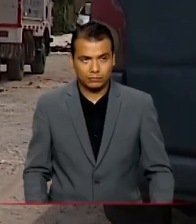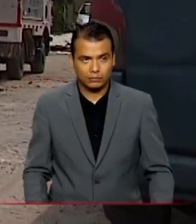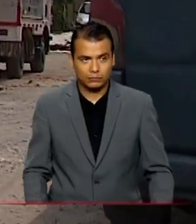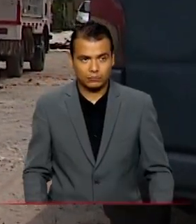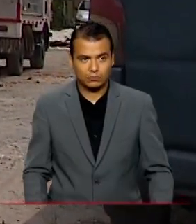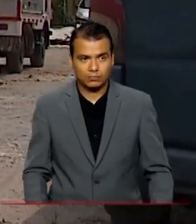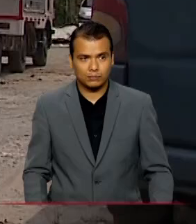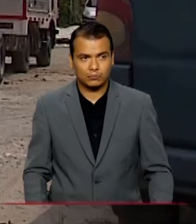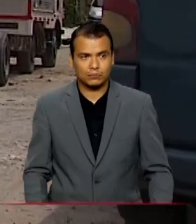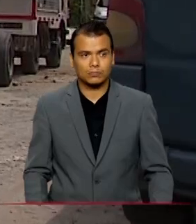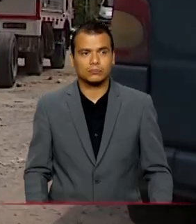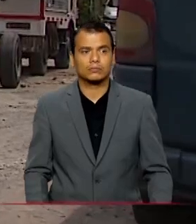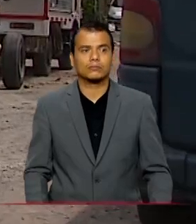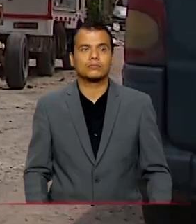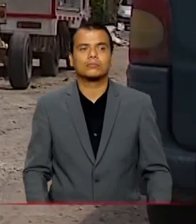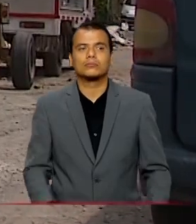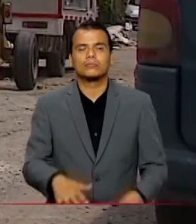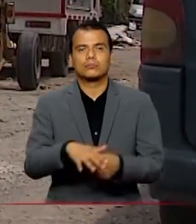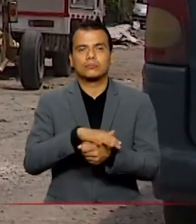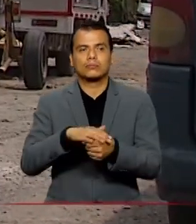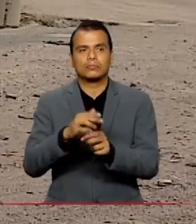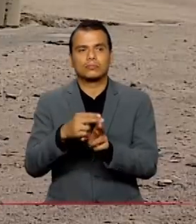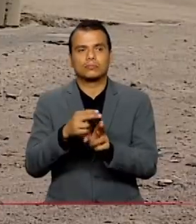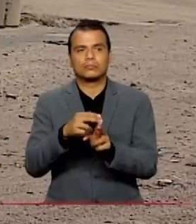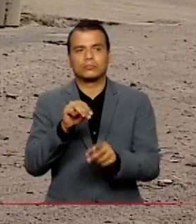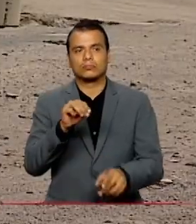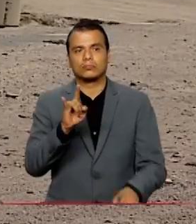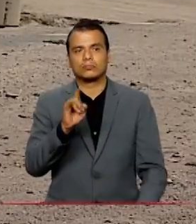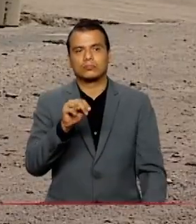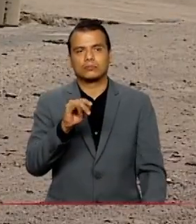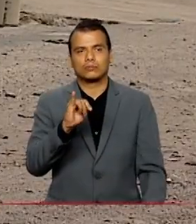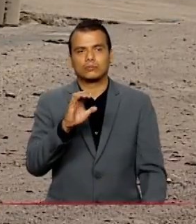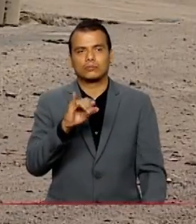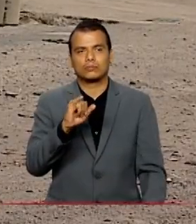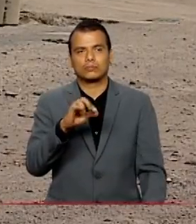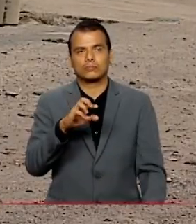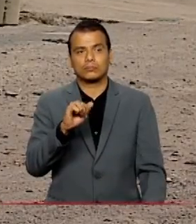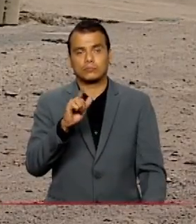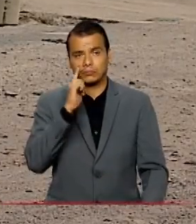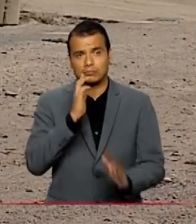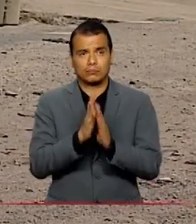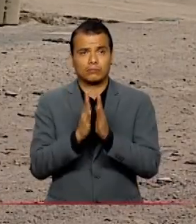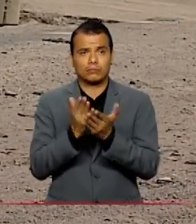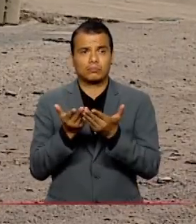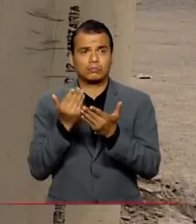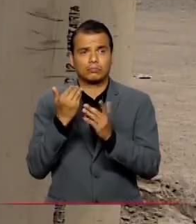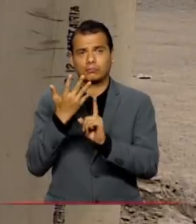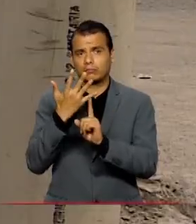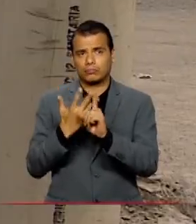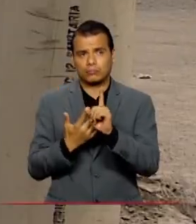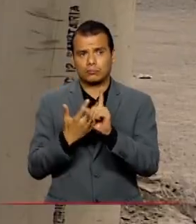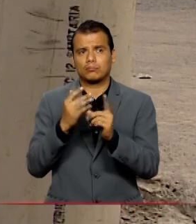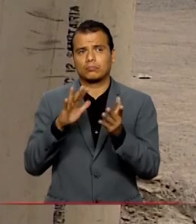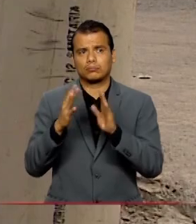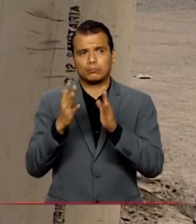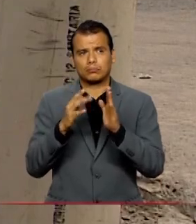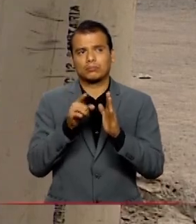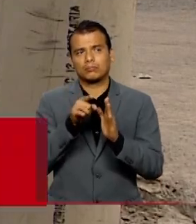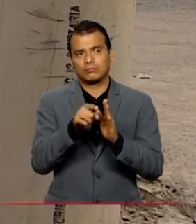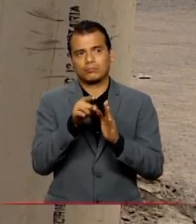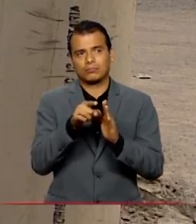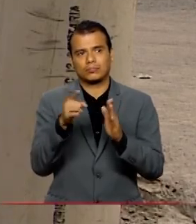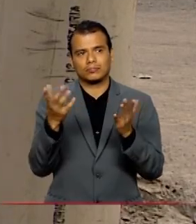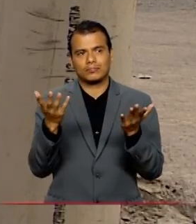Aseguran los habitantes en algunas cuadras del barrio municipal que estos bolardos fueron construidos hace más de 5 meses, porque los carros y motos